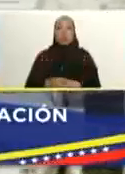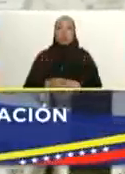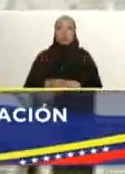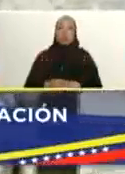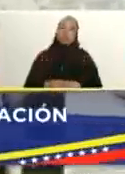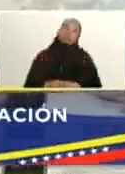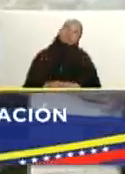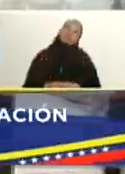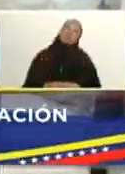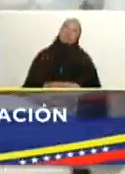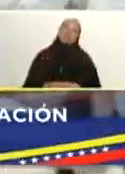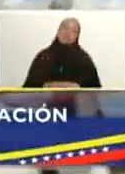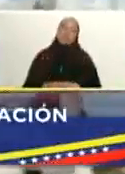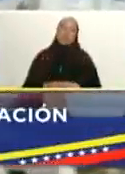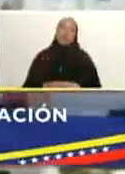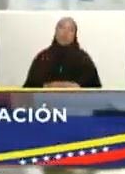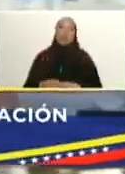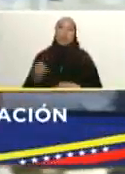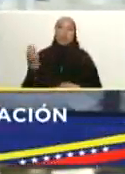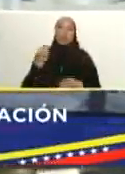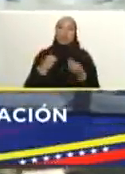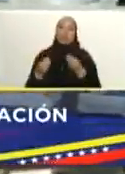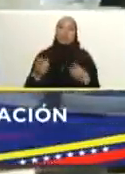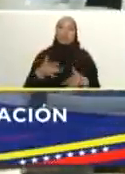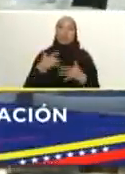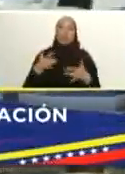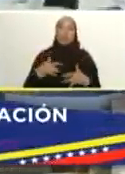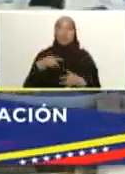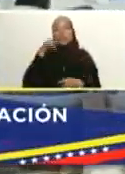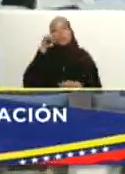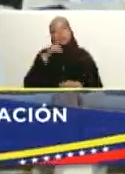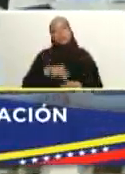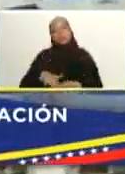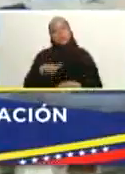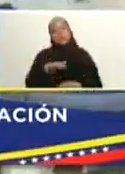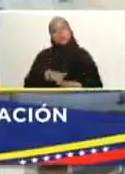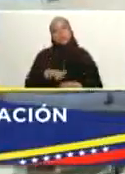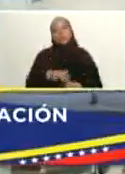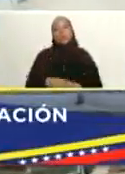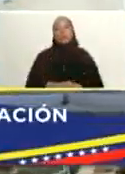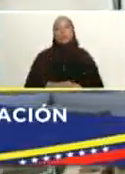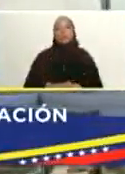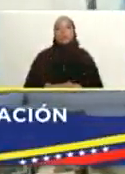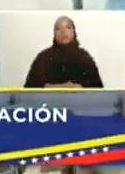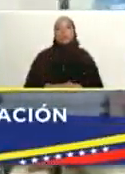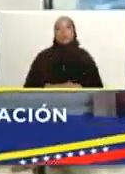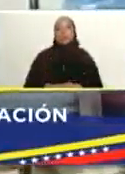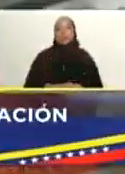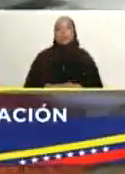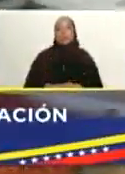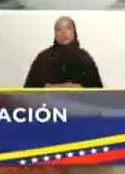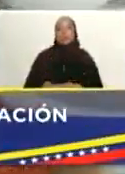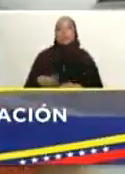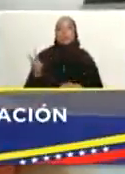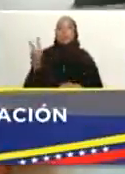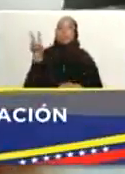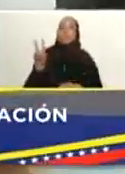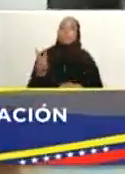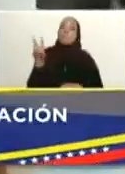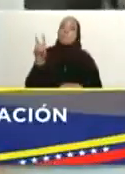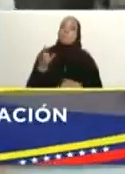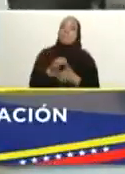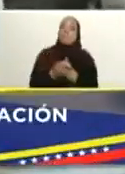tenemos obstáculos, vamos a seguir adelante. Cuente con su pueblo. Cuente con su pueblo, mi comandante, aquí desde el Valle, su